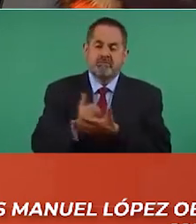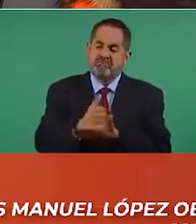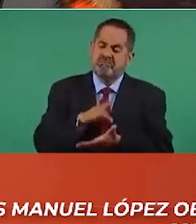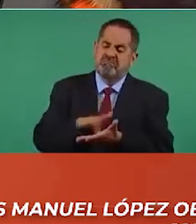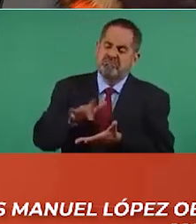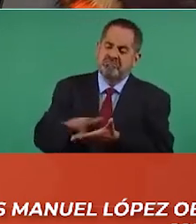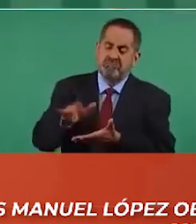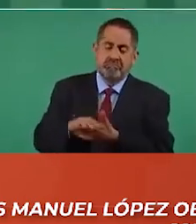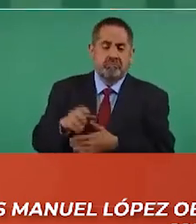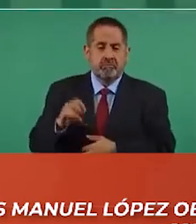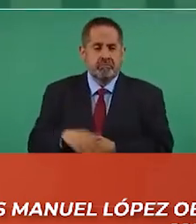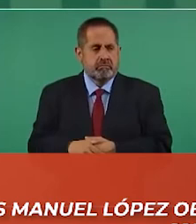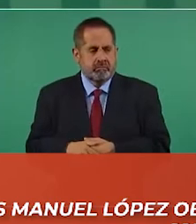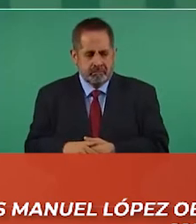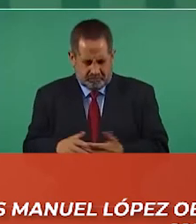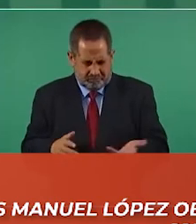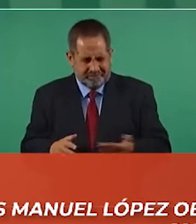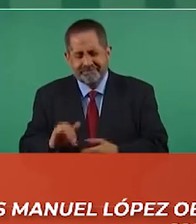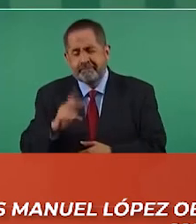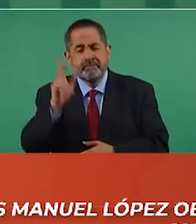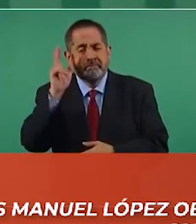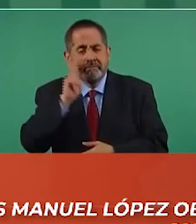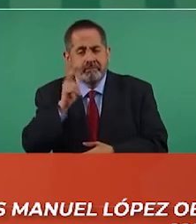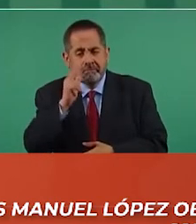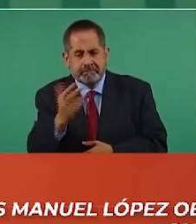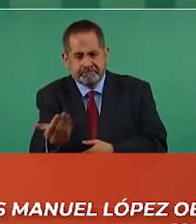Morena. Pues que pruebe